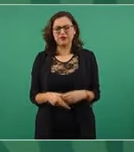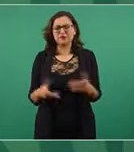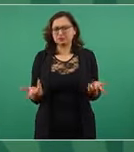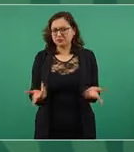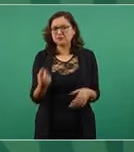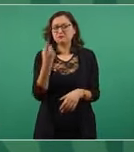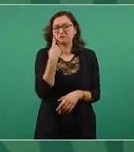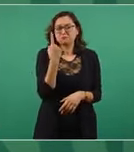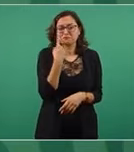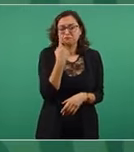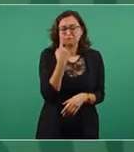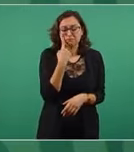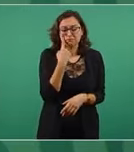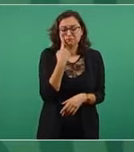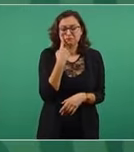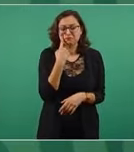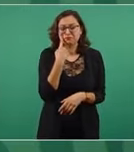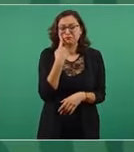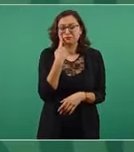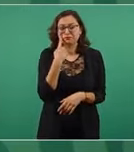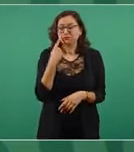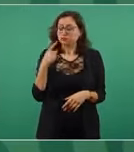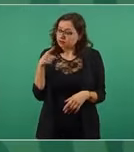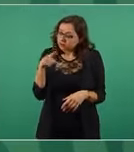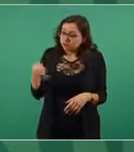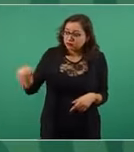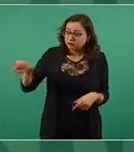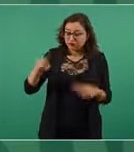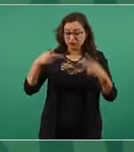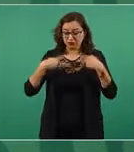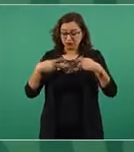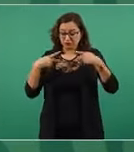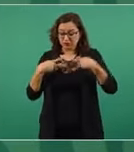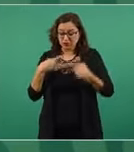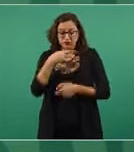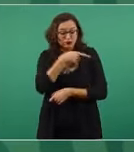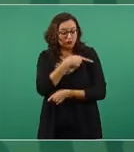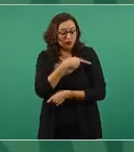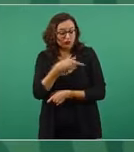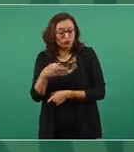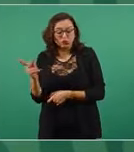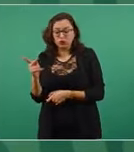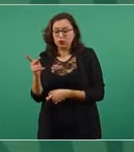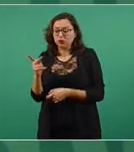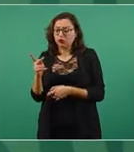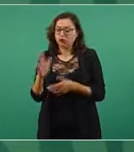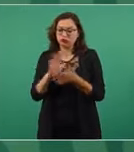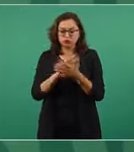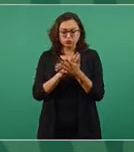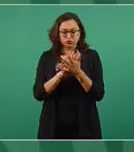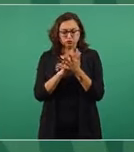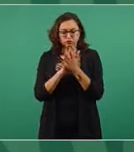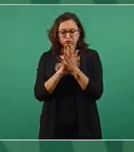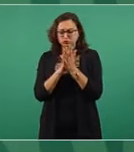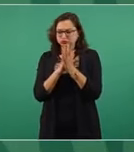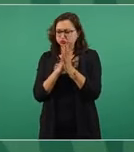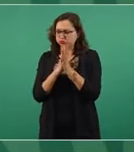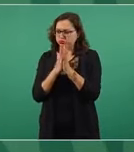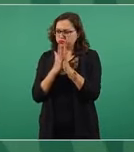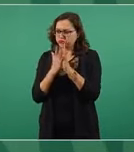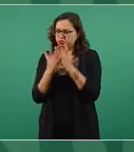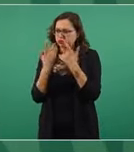Bueno, se ayudan porque si la mayoría de la gente tiene